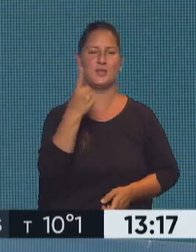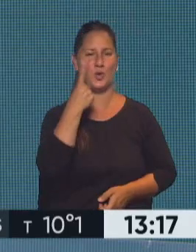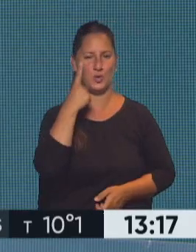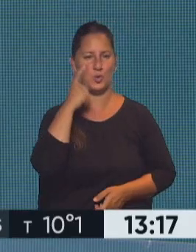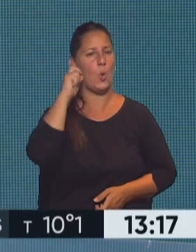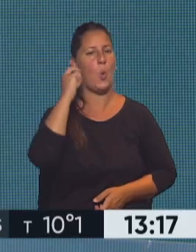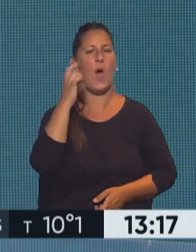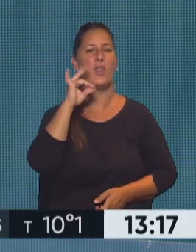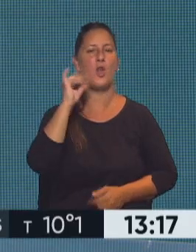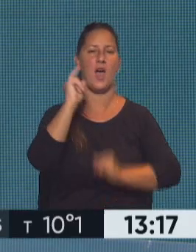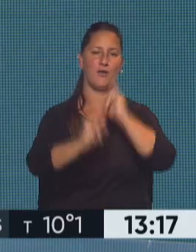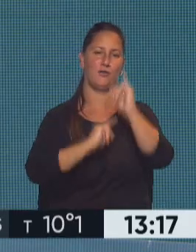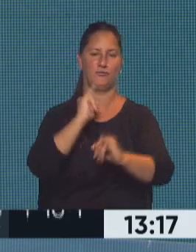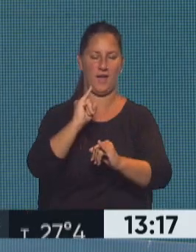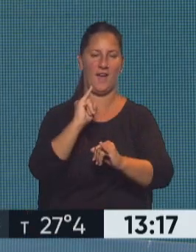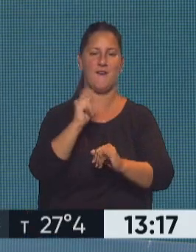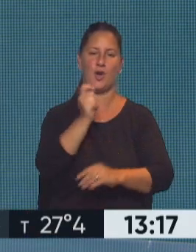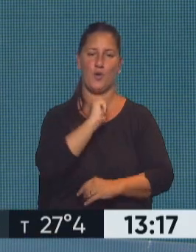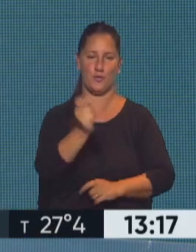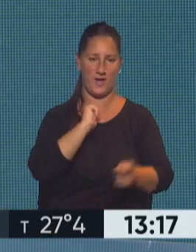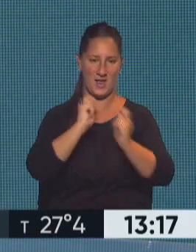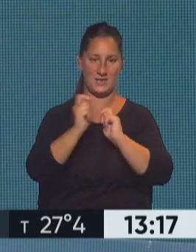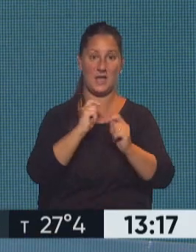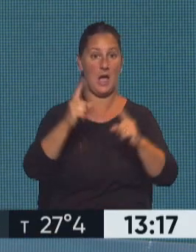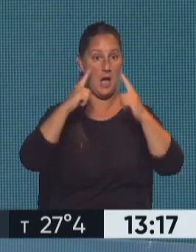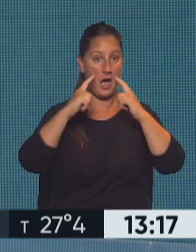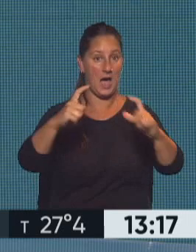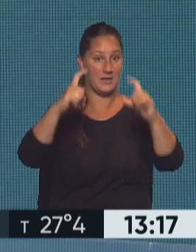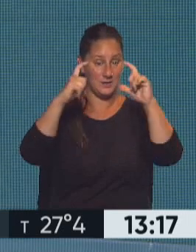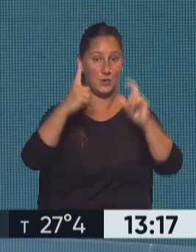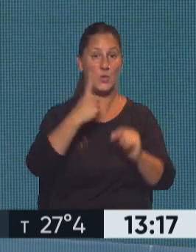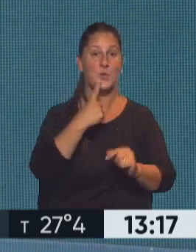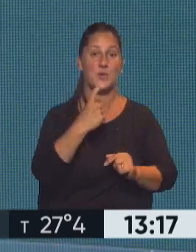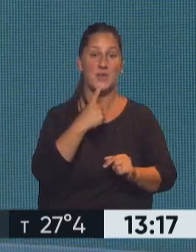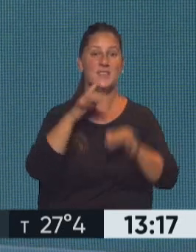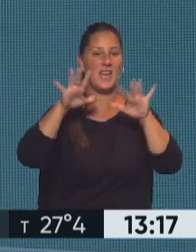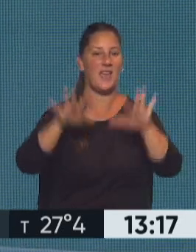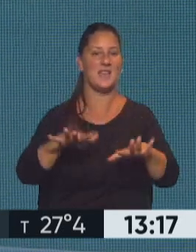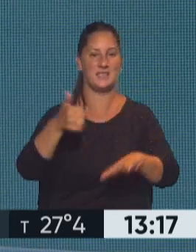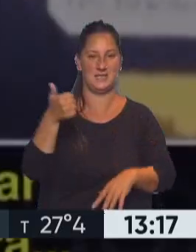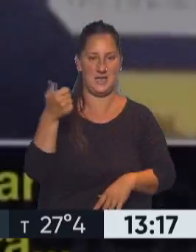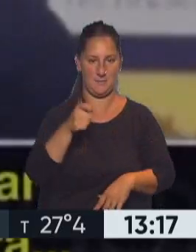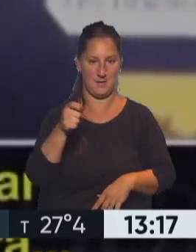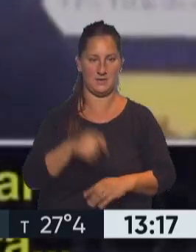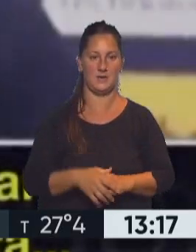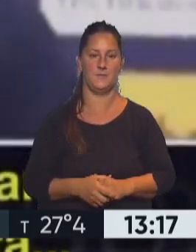decía esto en conferencia de prensa. Obviamente, atención a los hinchas de River porque se quedaría 6 meses, aparentemente.